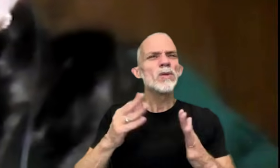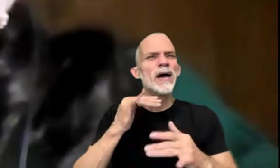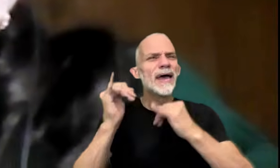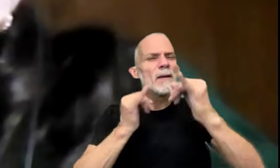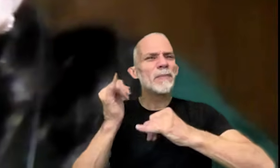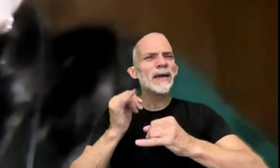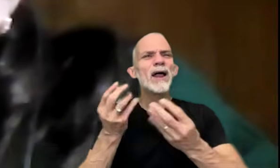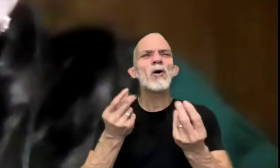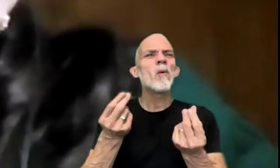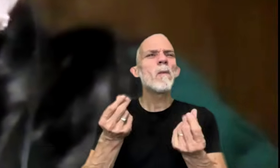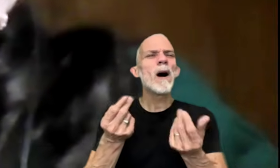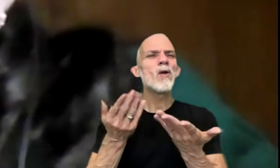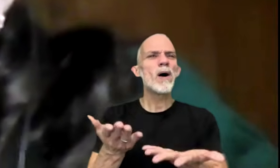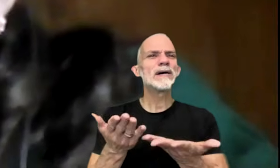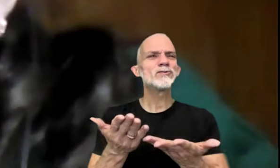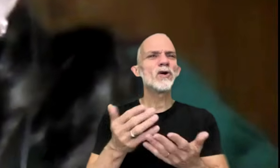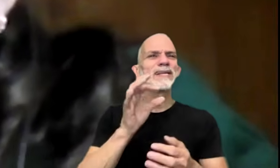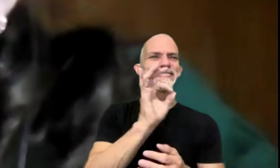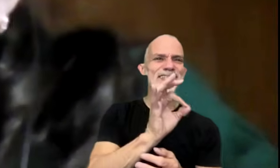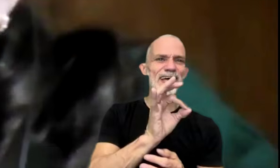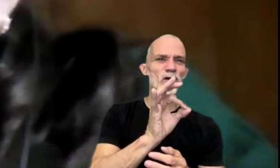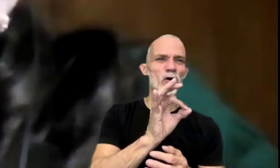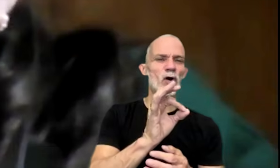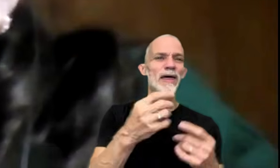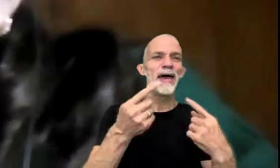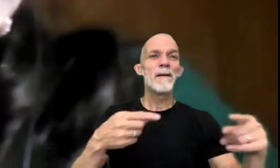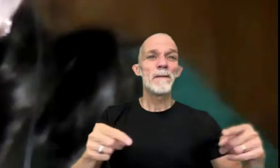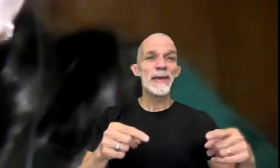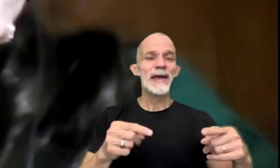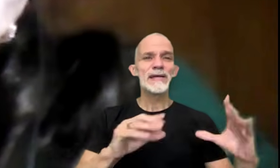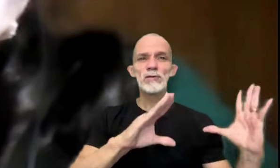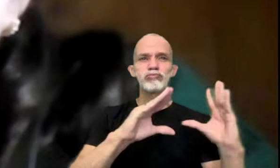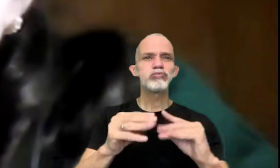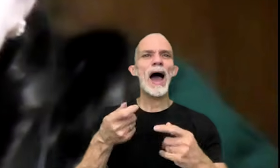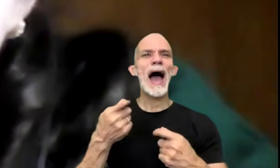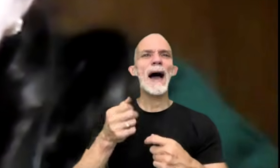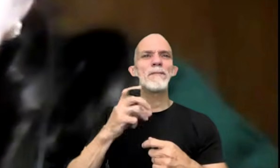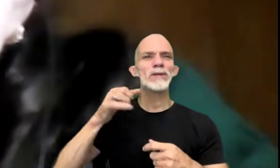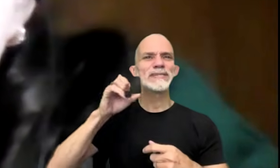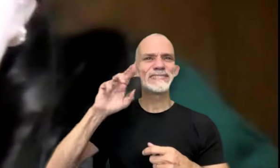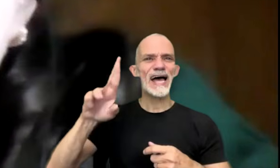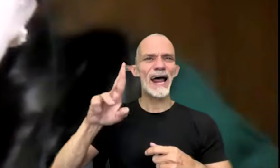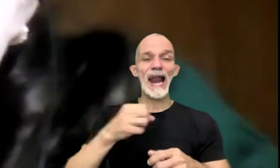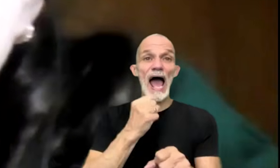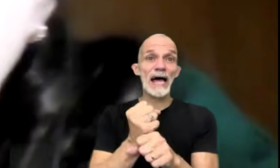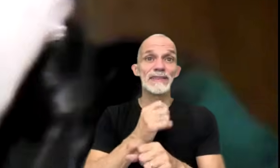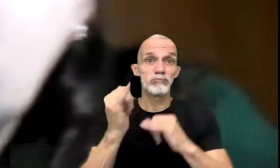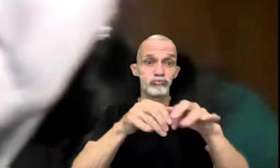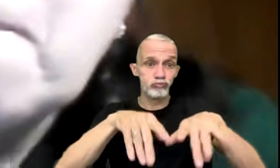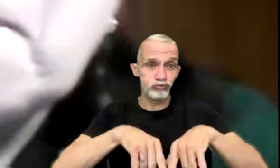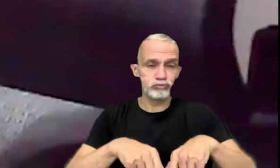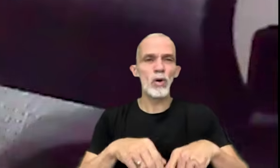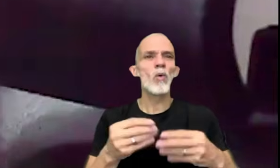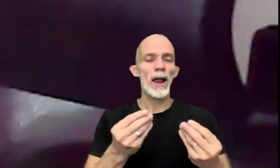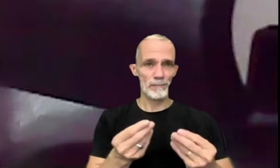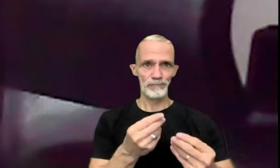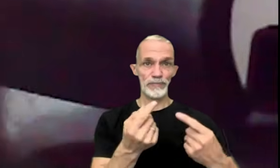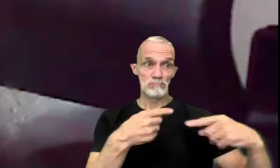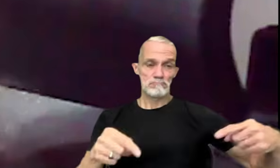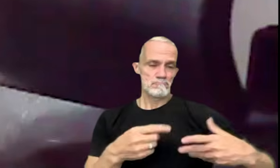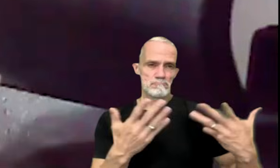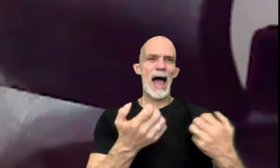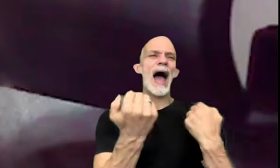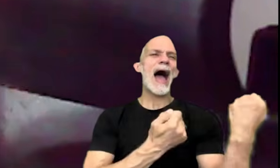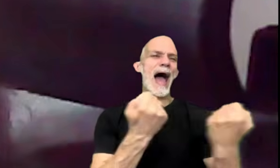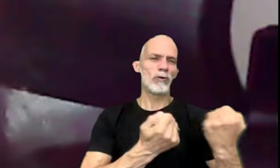¿Podrías explicar la evaluación cero de bienes totalmente amortizados? ¿Hasta cuándo se informan? El bien, o